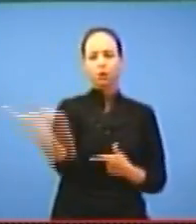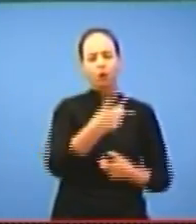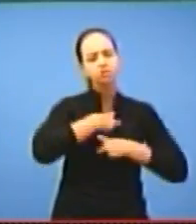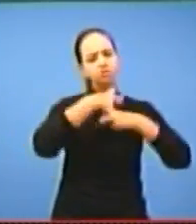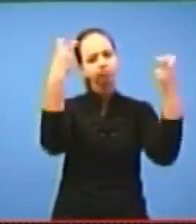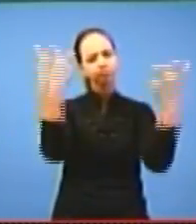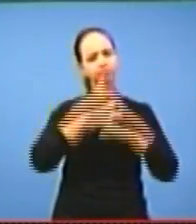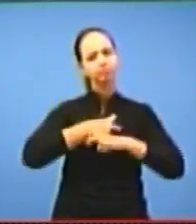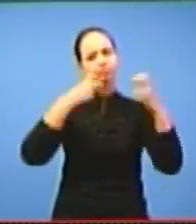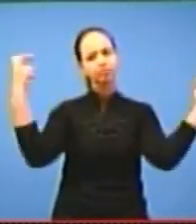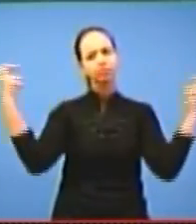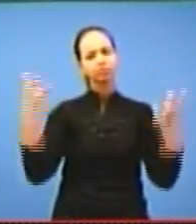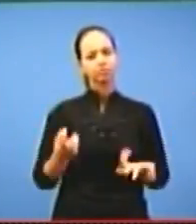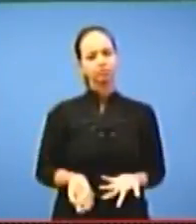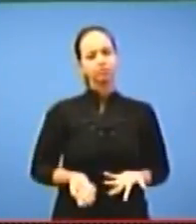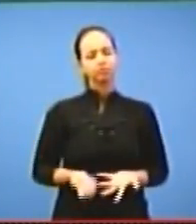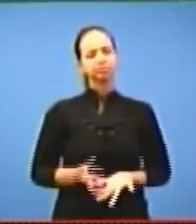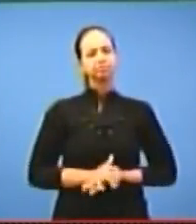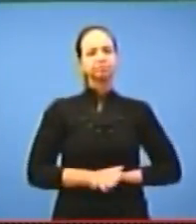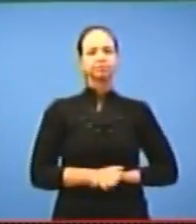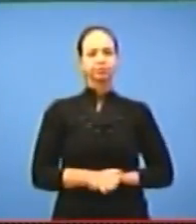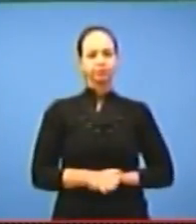voz que clama en el desierto.